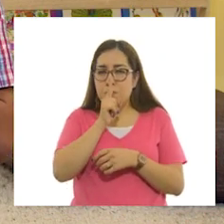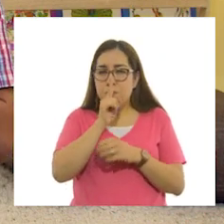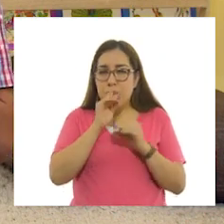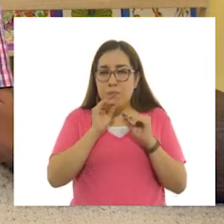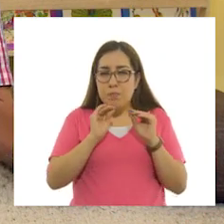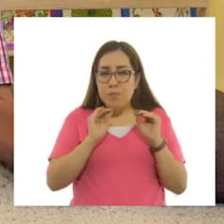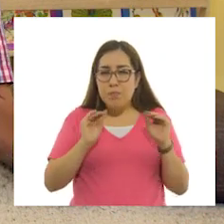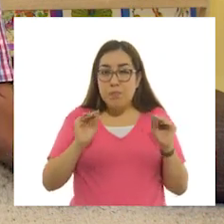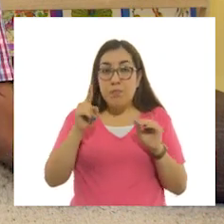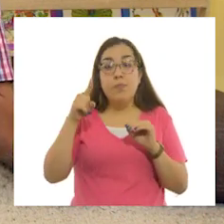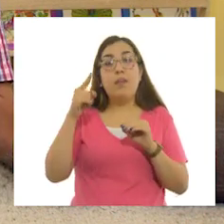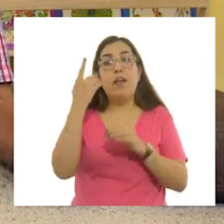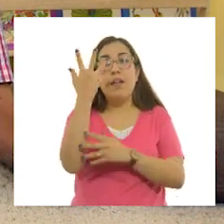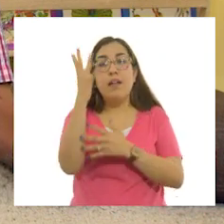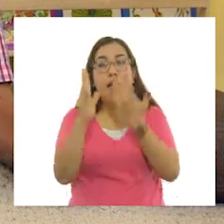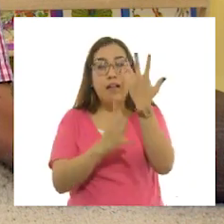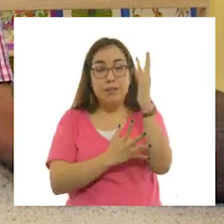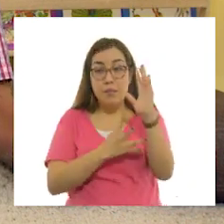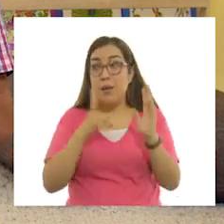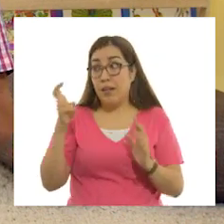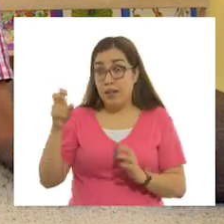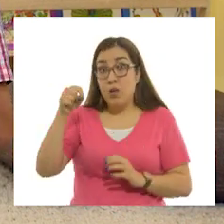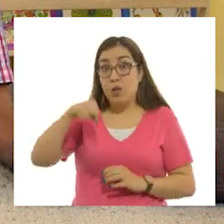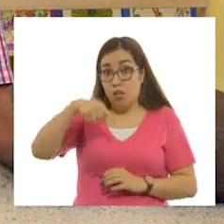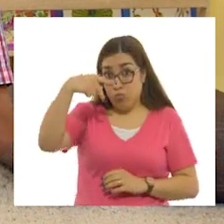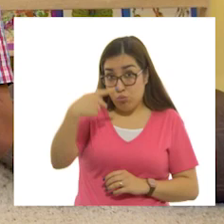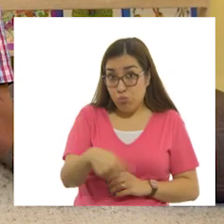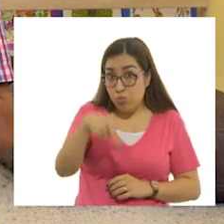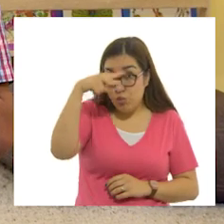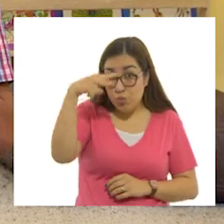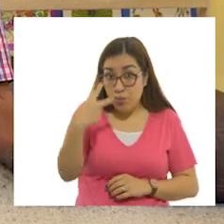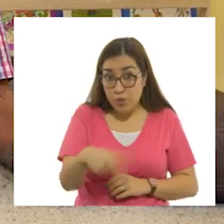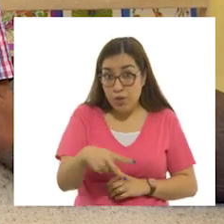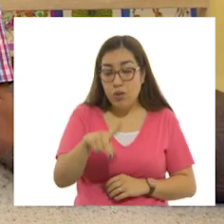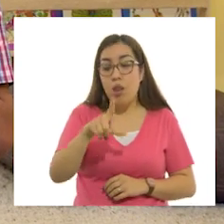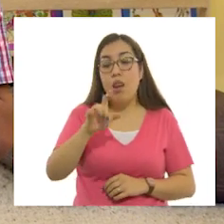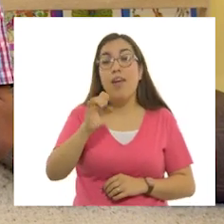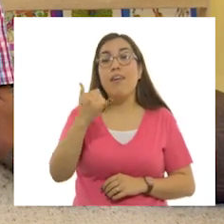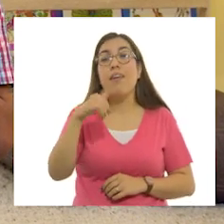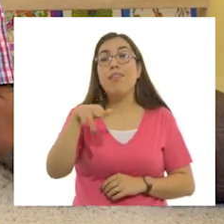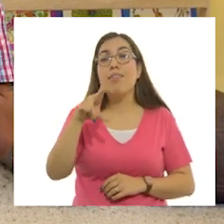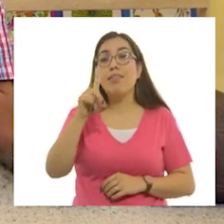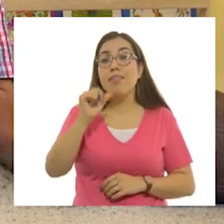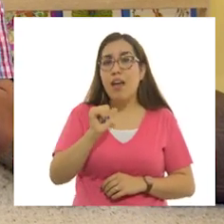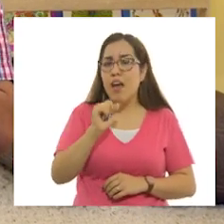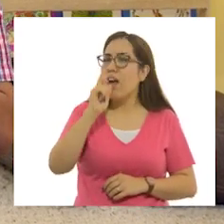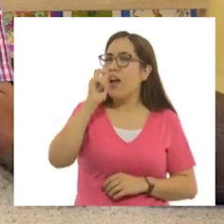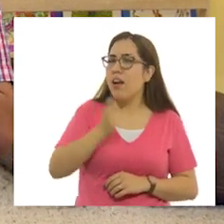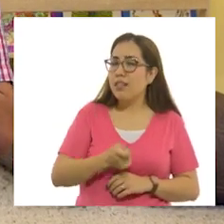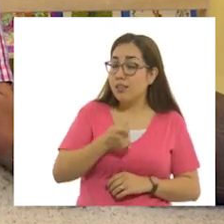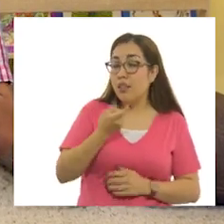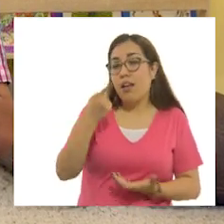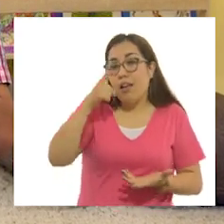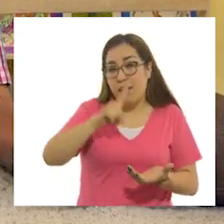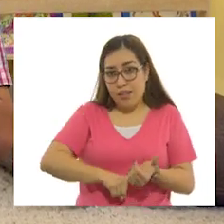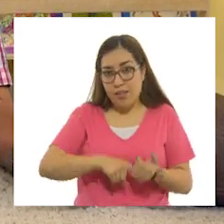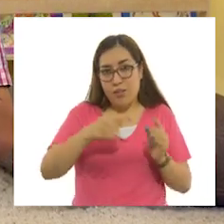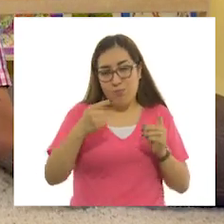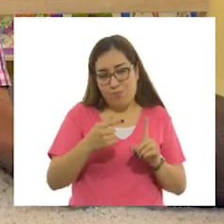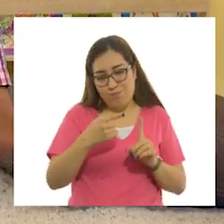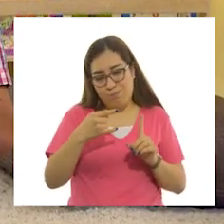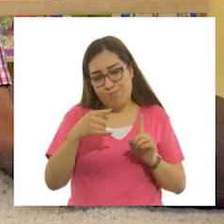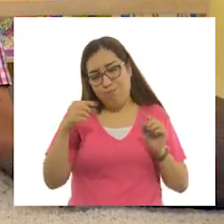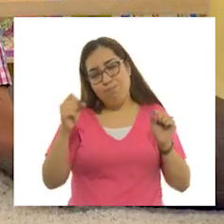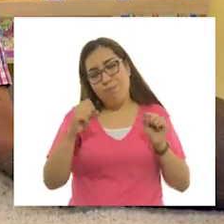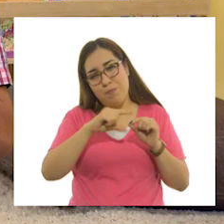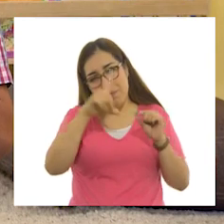región lacandona de nuestro país y déjame decirte que las leyendas o relatos históricos forman parte de la literatura